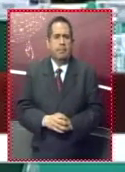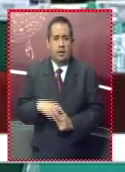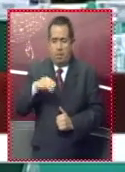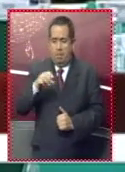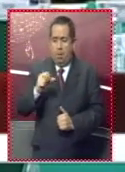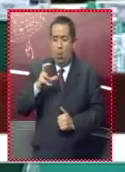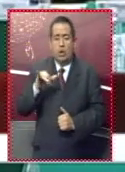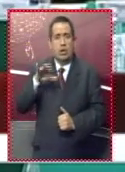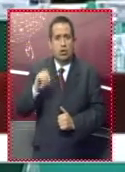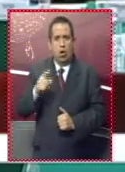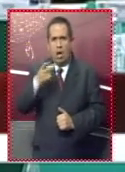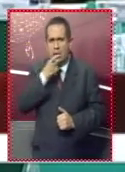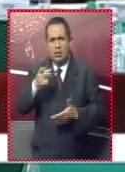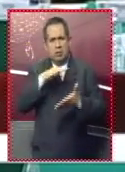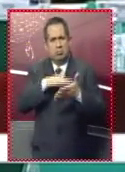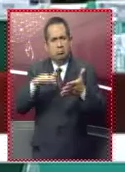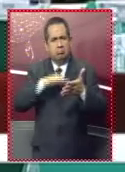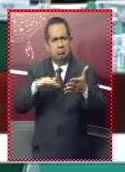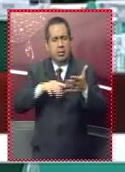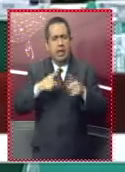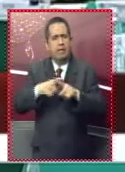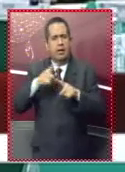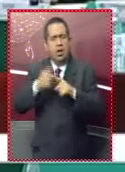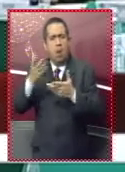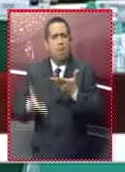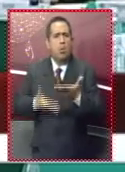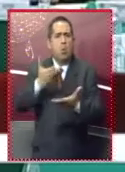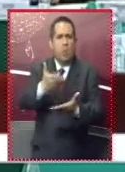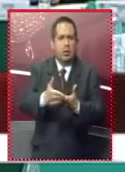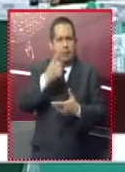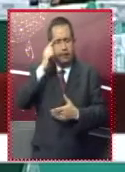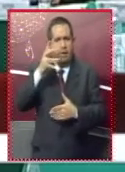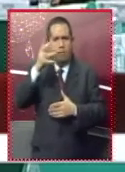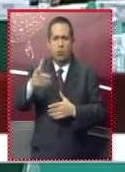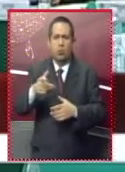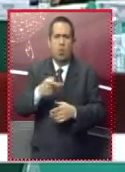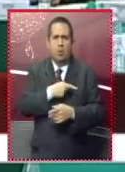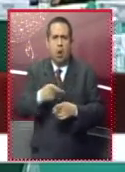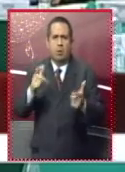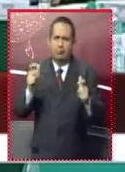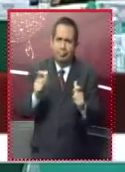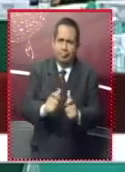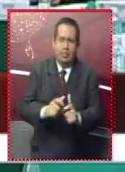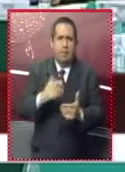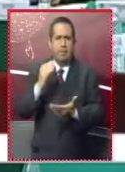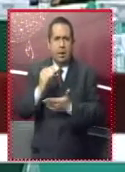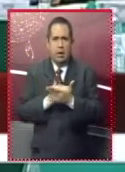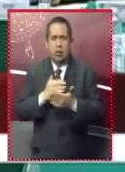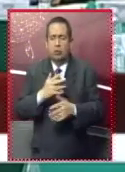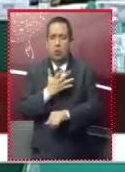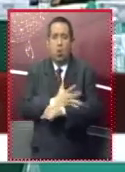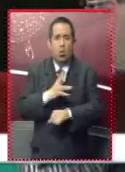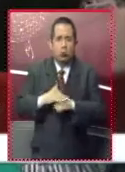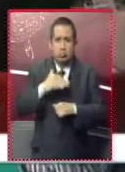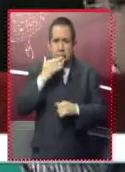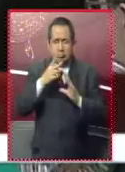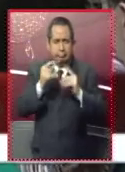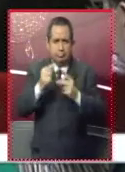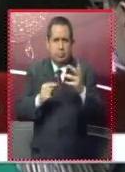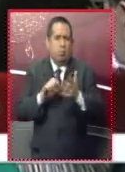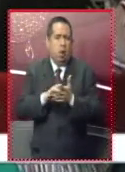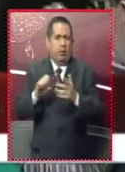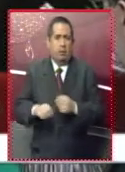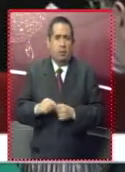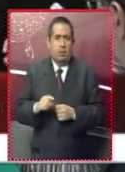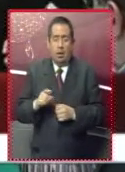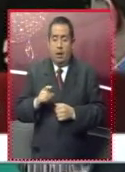Mauricio Merino dio lectura a una serie de propuestas para abatir la pobreza, la corrupción y la falta de transparencia. Propuso, por ejemplo, no pagar